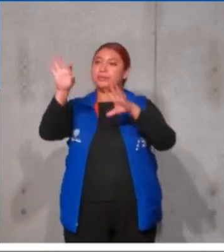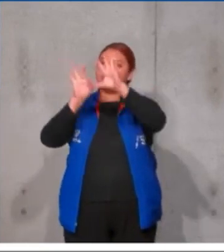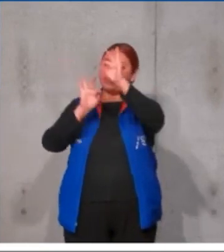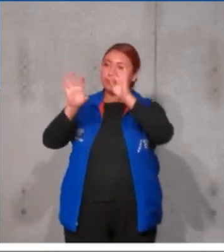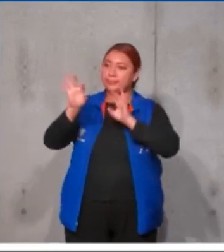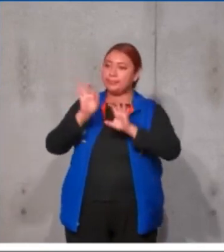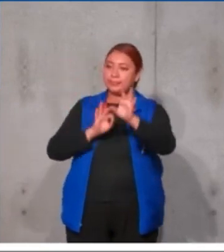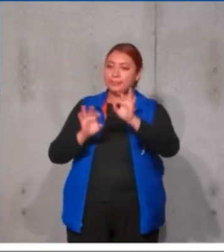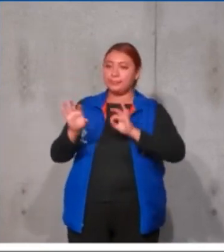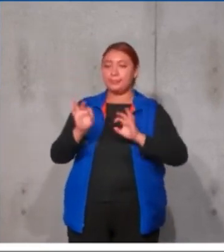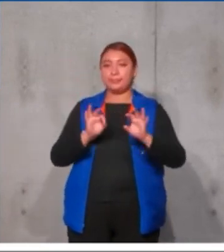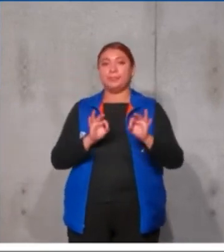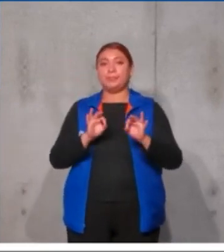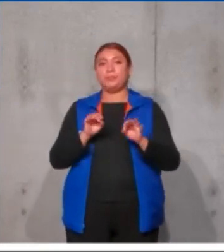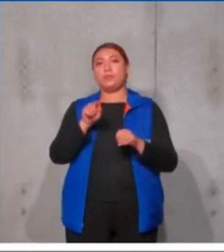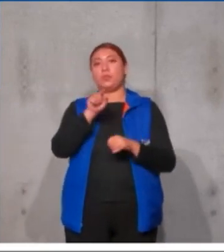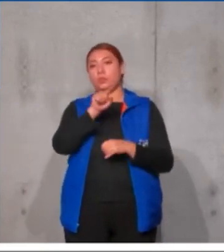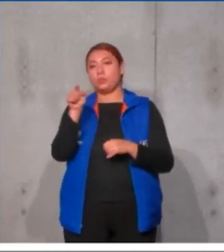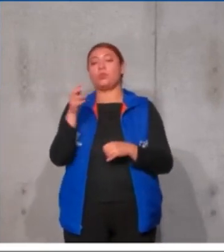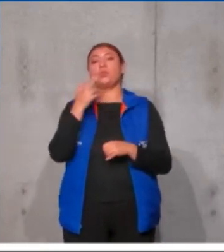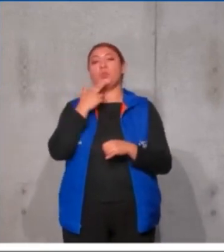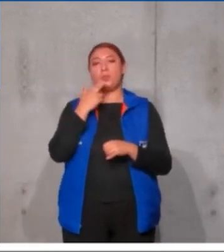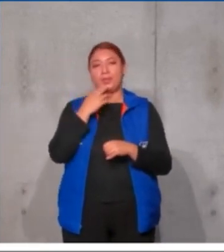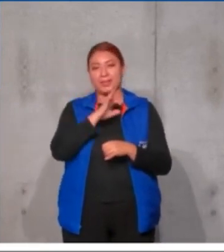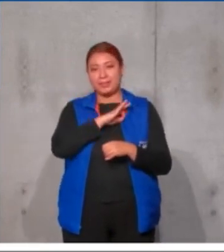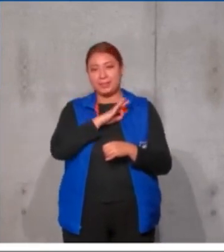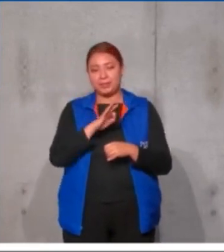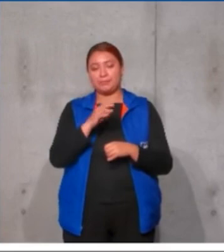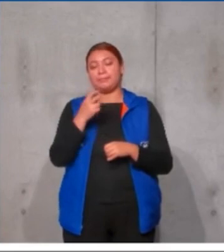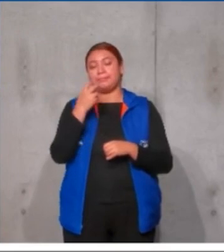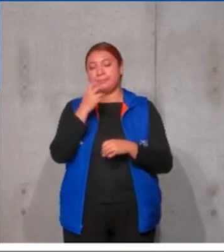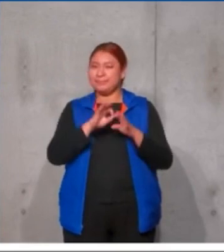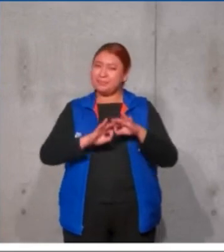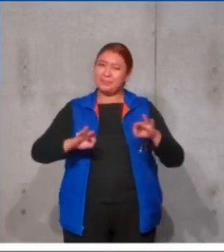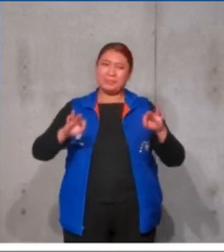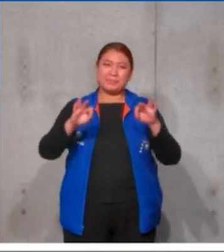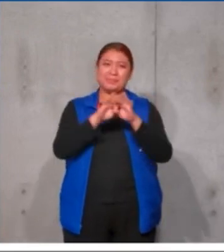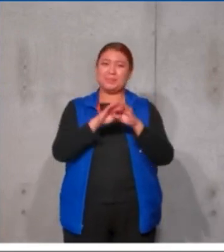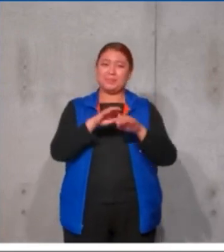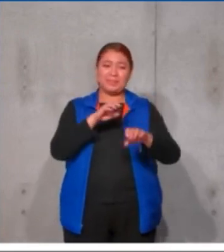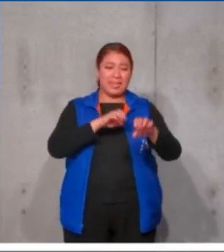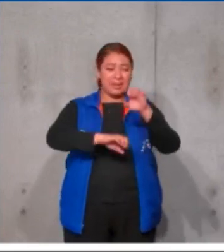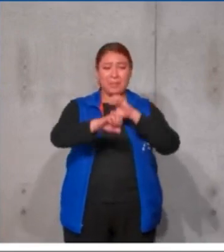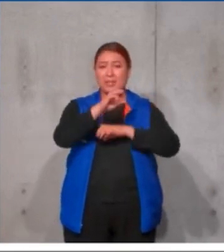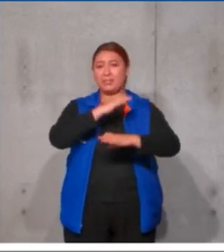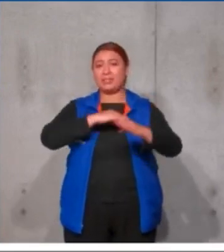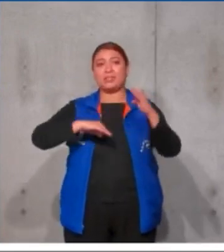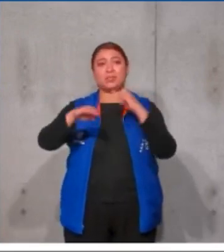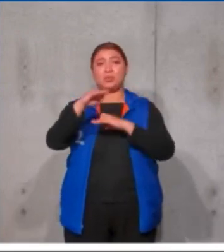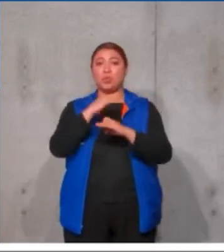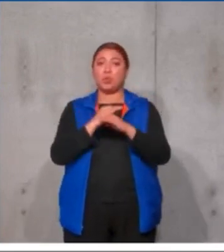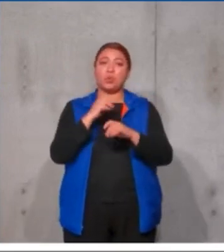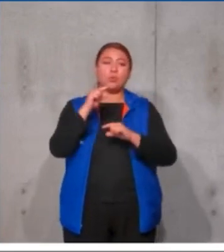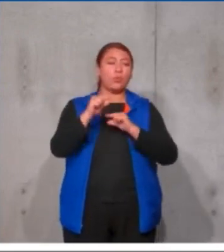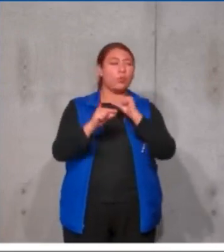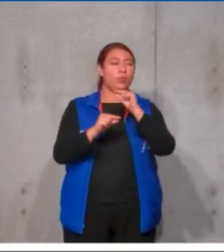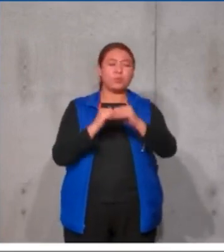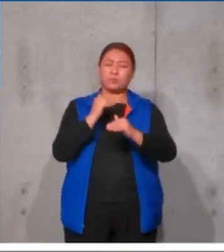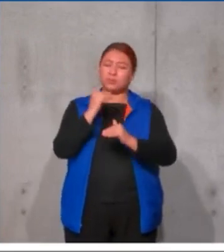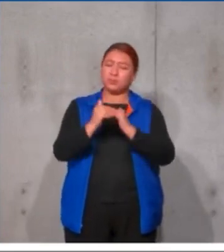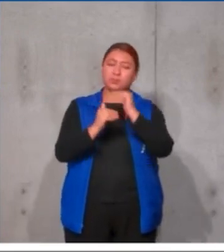para ustedes y que, bueno, pues sepan que es importante que todas las organizaciones pues podamos